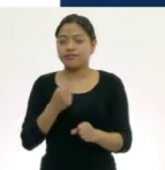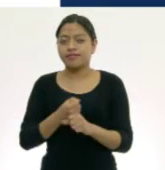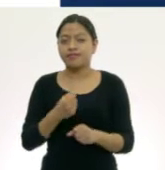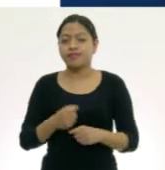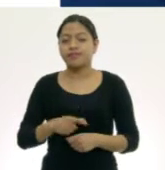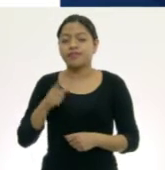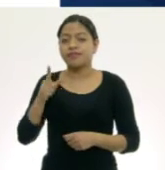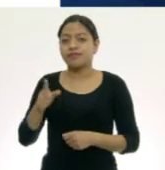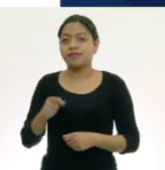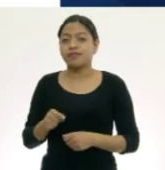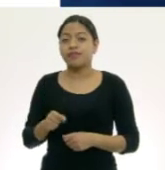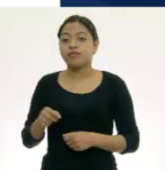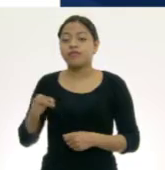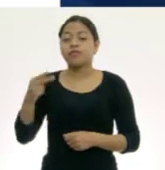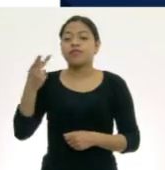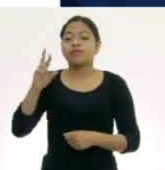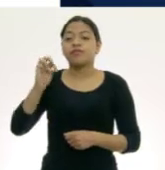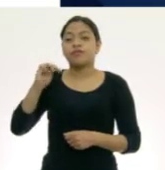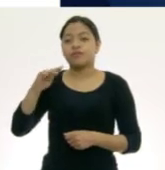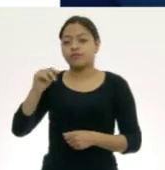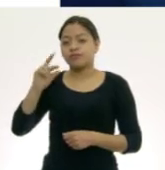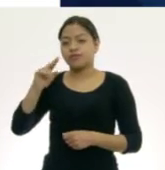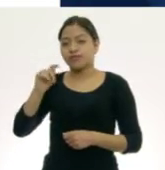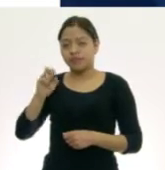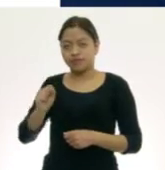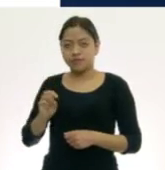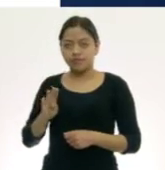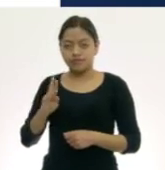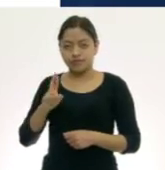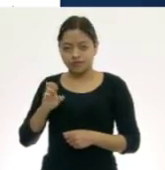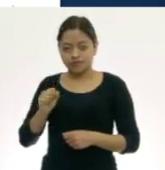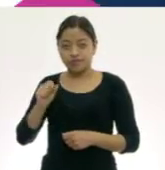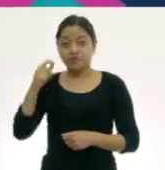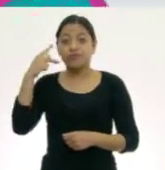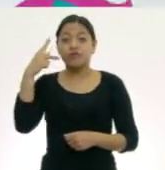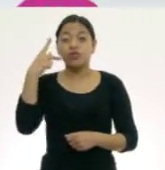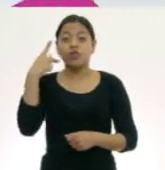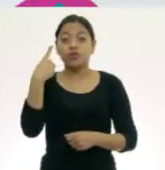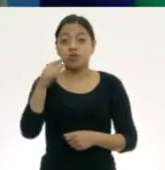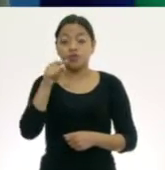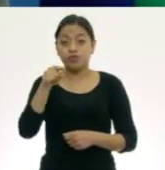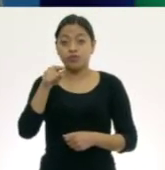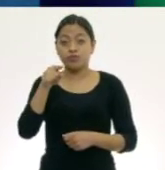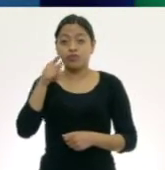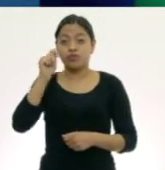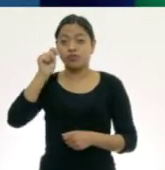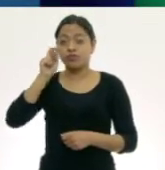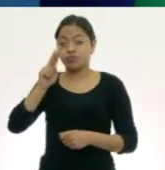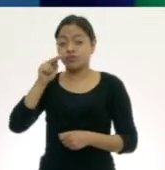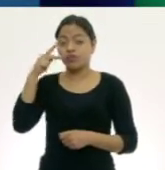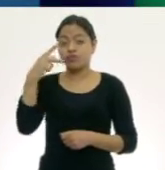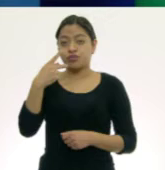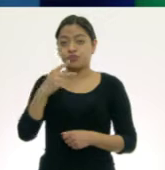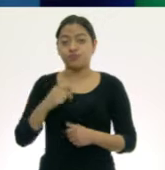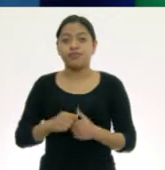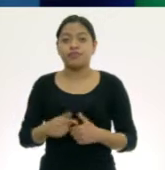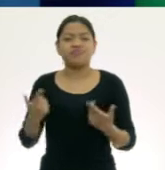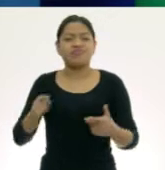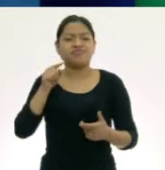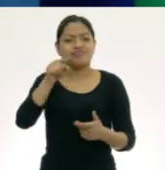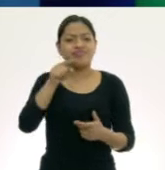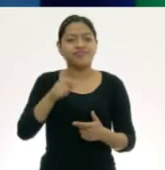ahí el pronombre tú, ¿cómo quedaría en el número 1 la oración, María? En la número 1 quedaría